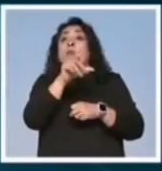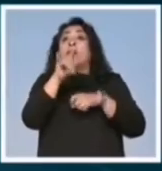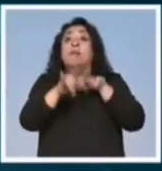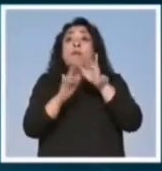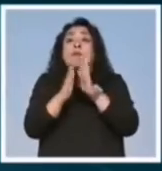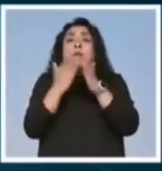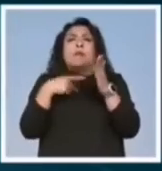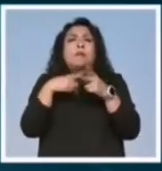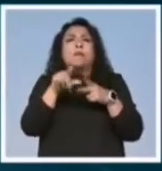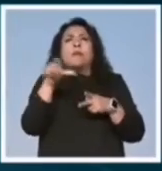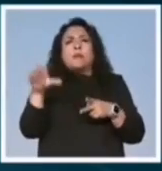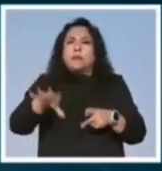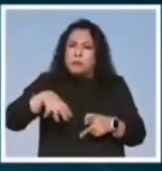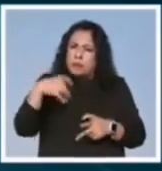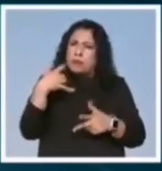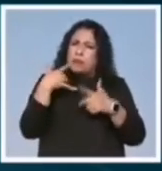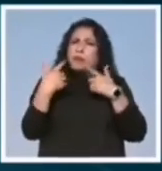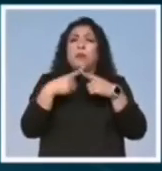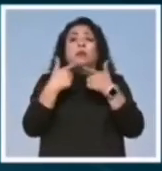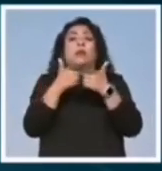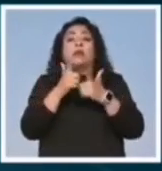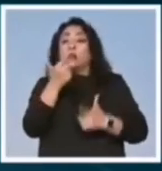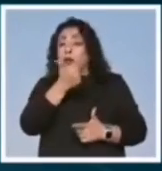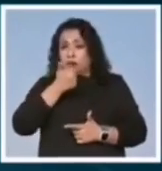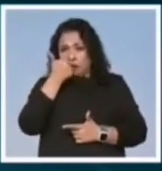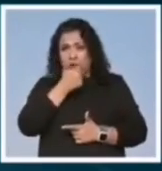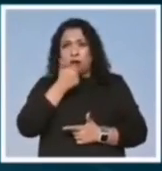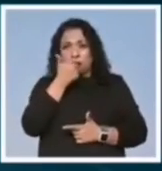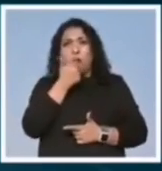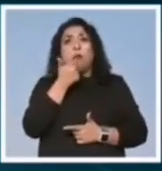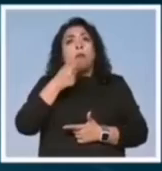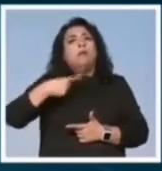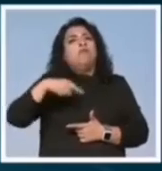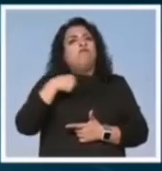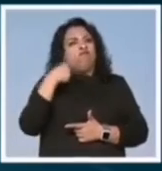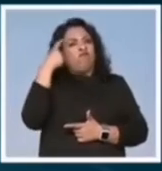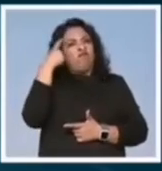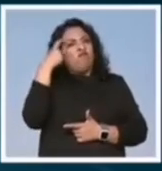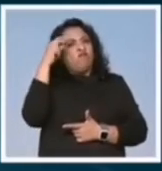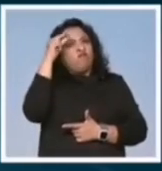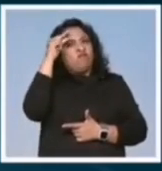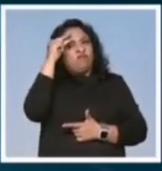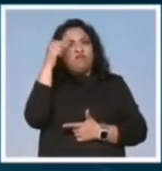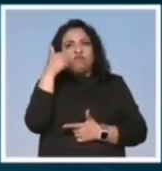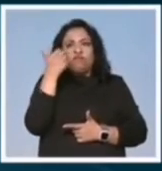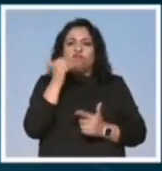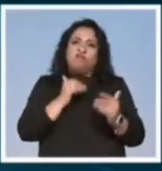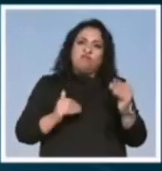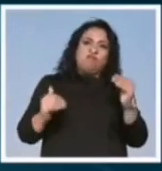del libro que surgió de los empeños de un grupo de estudiantes que tuvieron la audacia de estar a la